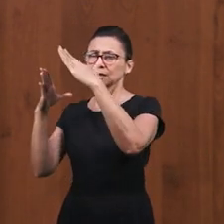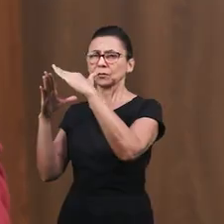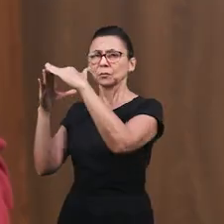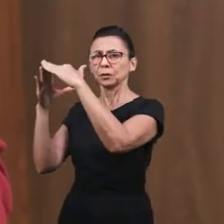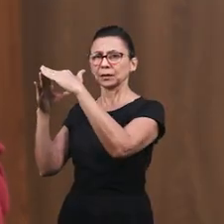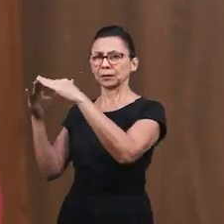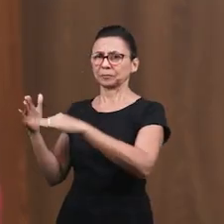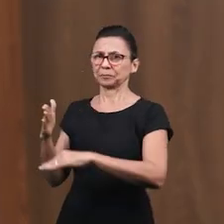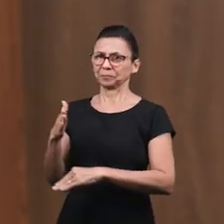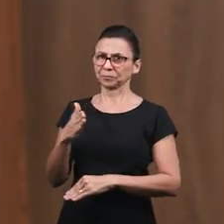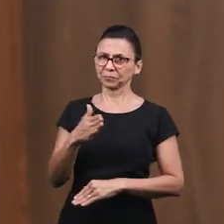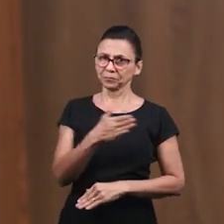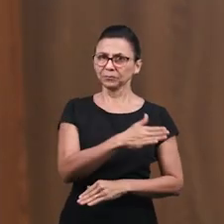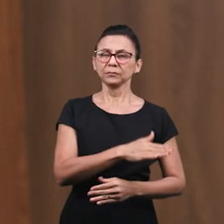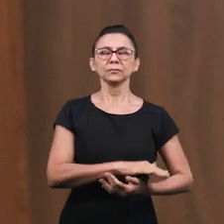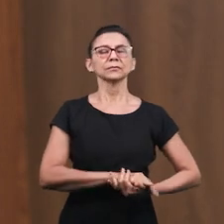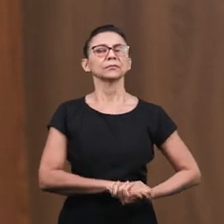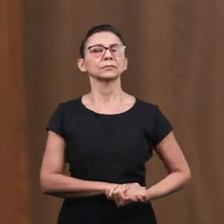el cielo.